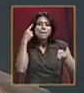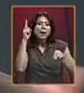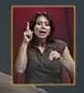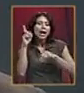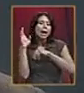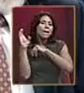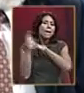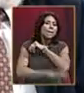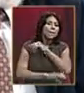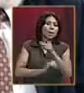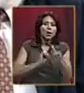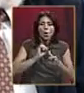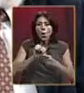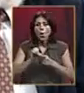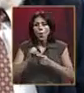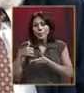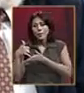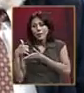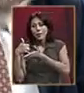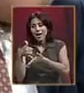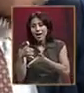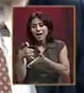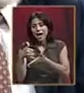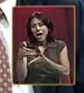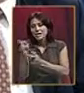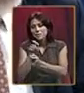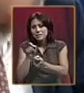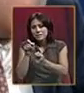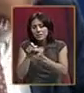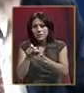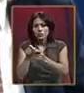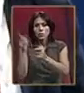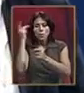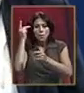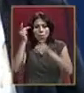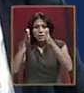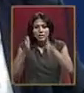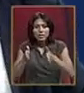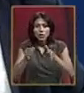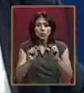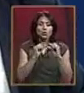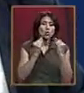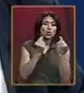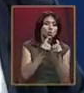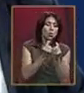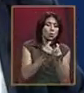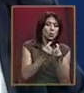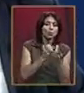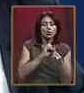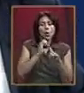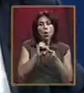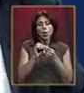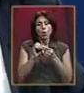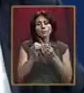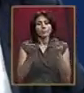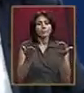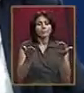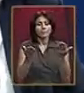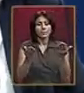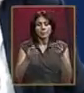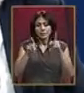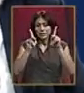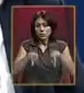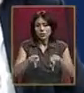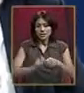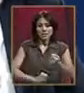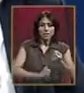o para premiar determinados políticos, grupos o sectores que están a favor o en contra. Eso es muy frecuente en los referendos en cualquier país